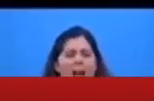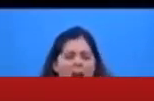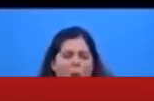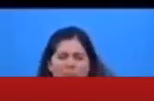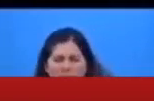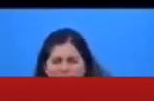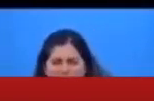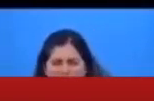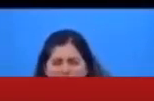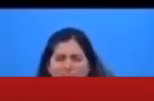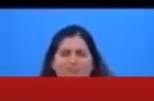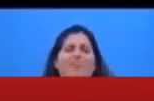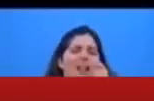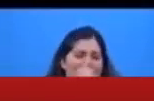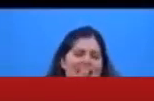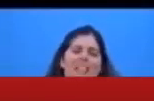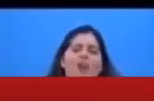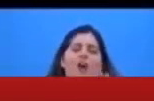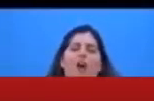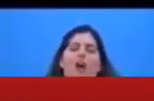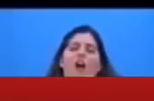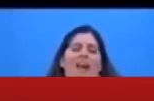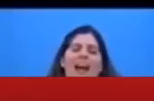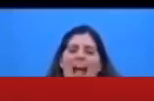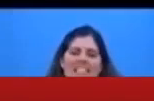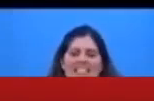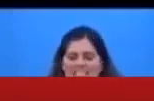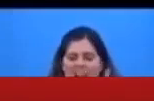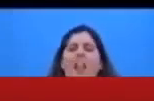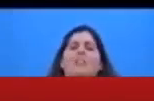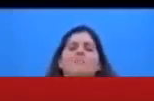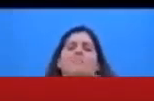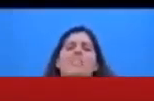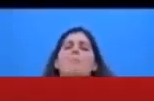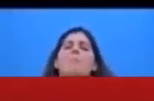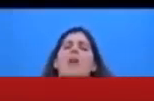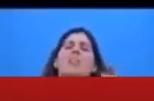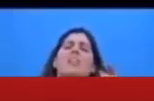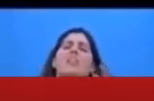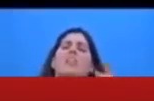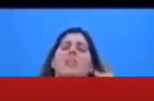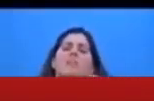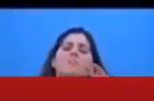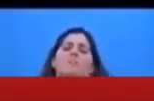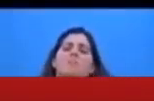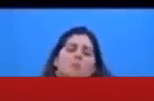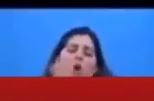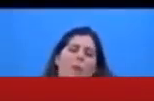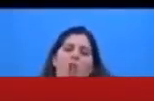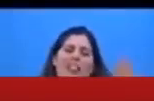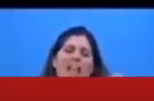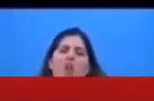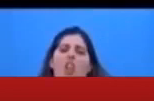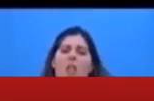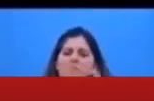Hachal. En el gobierno anterior se vetó la ley de glaciares, que los protegía e impedía que la minería siguiera avanzando.